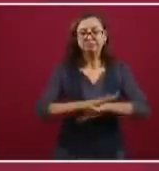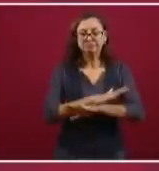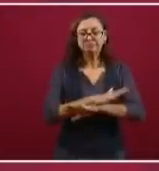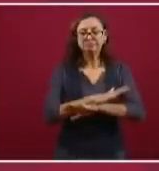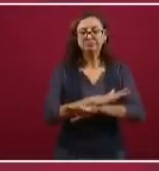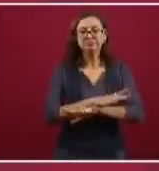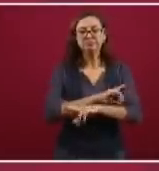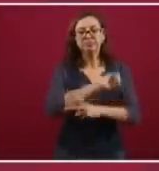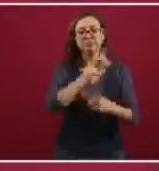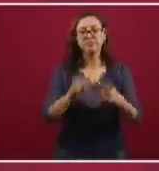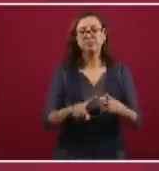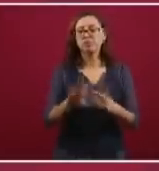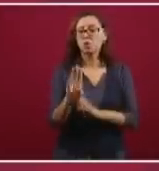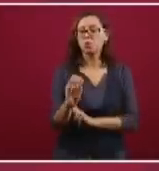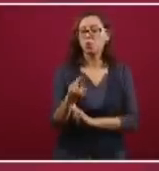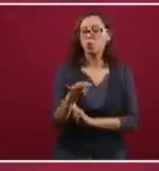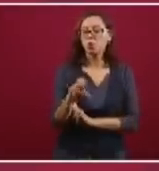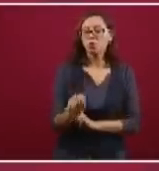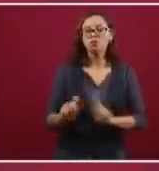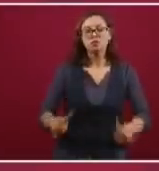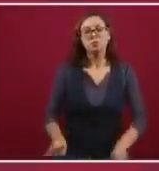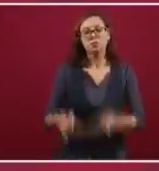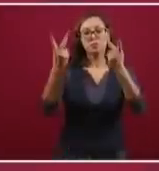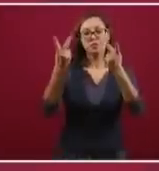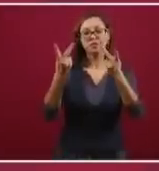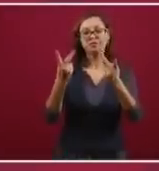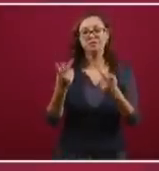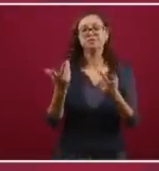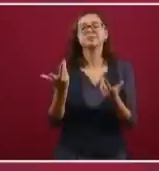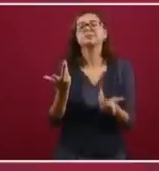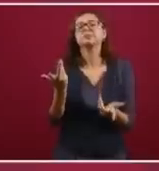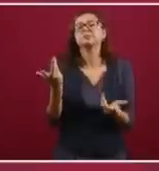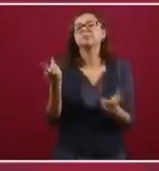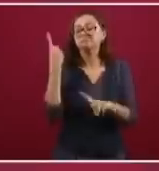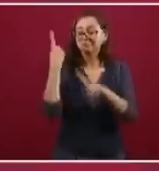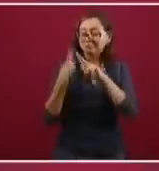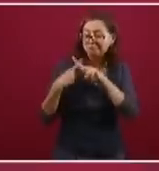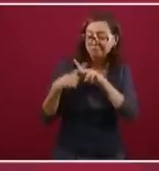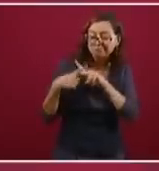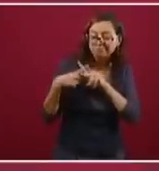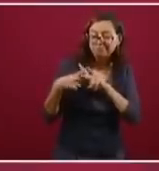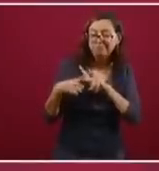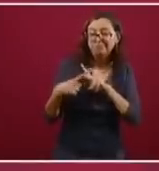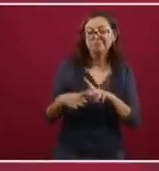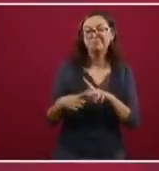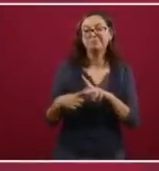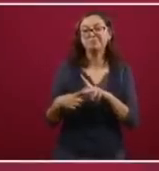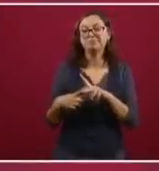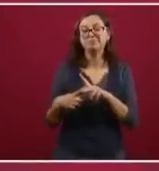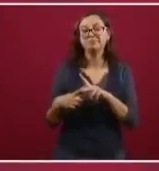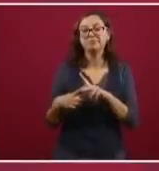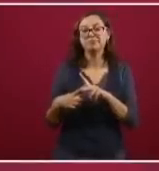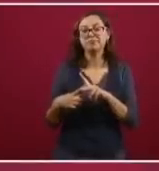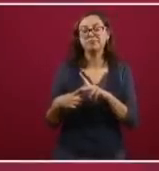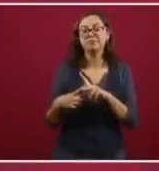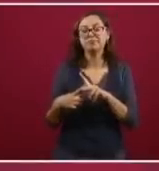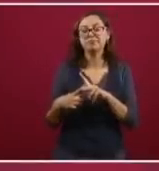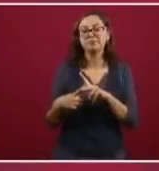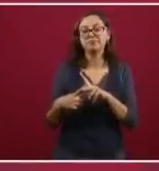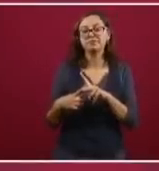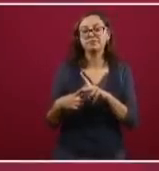venta de bonos, y resultó que